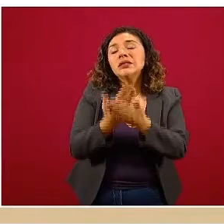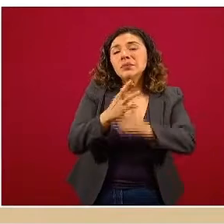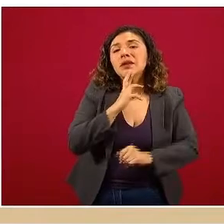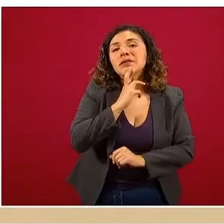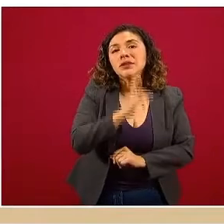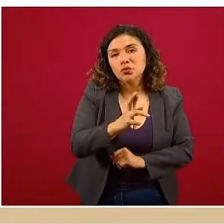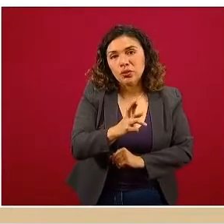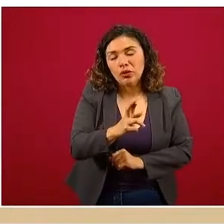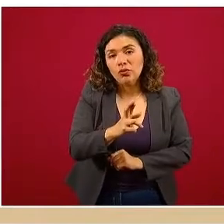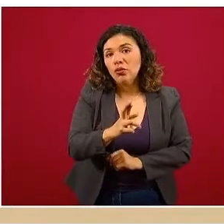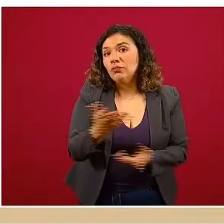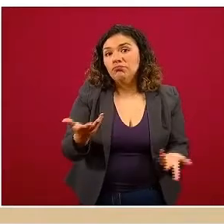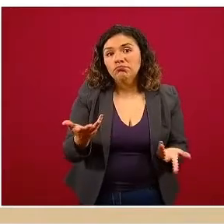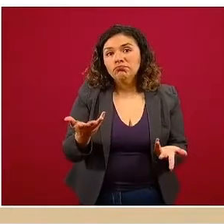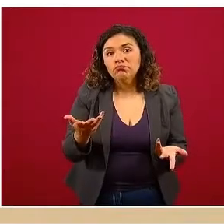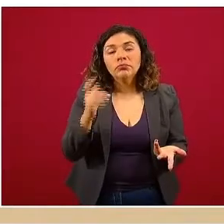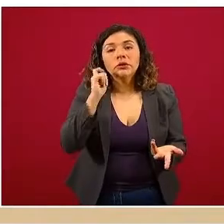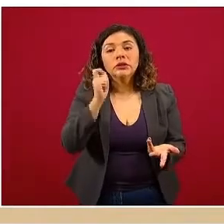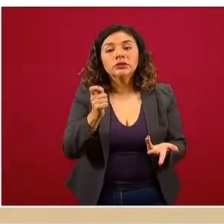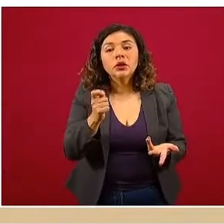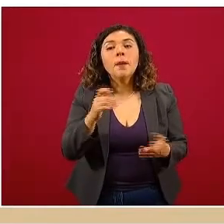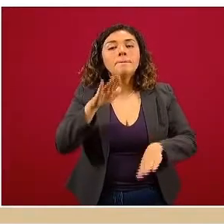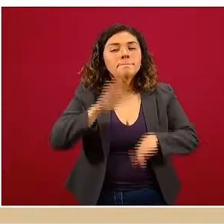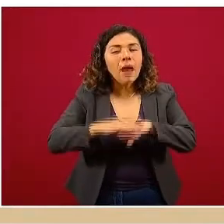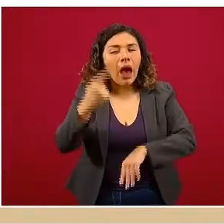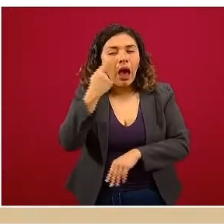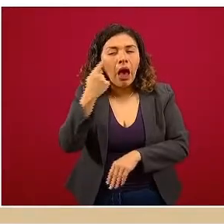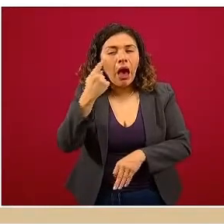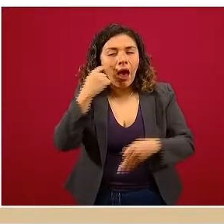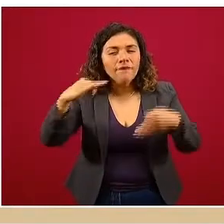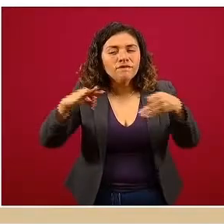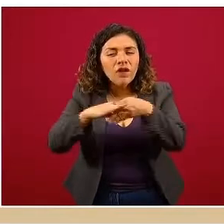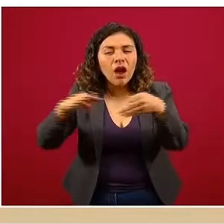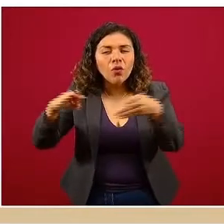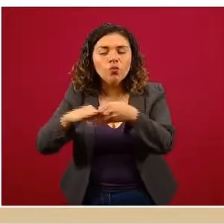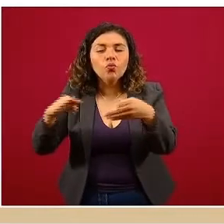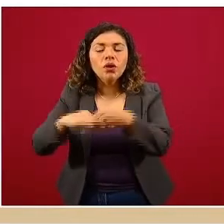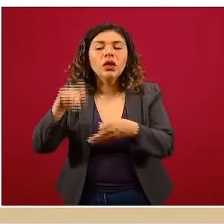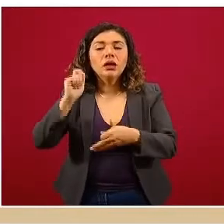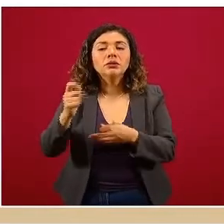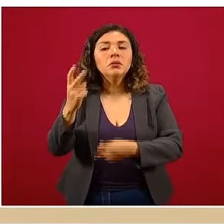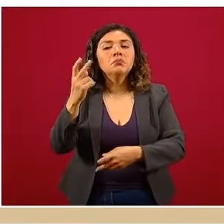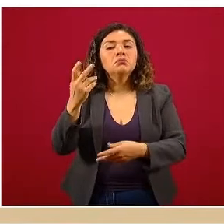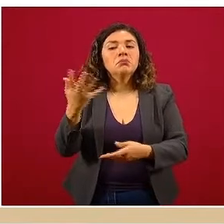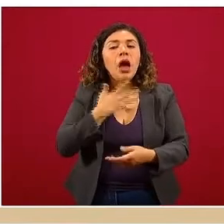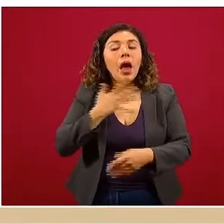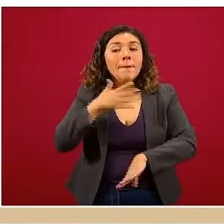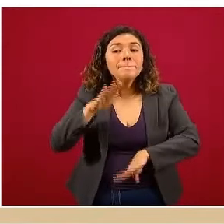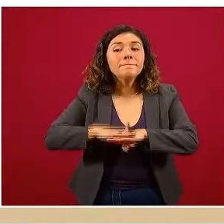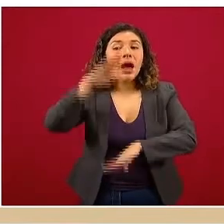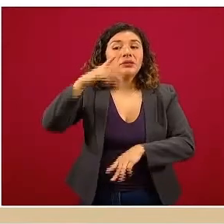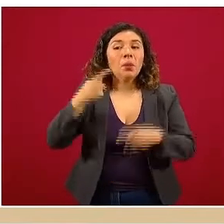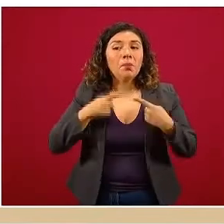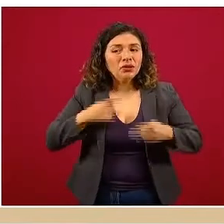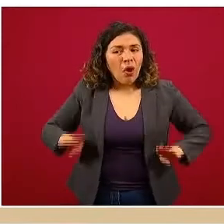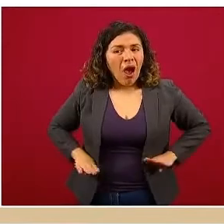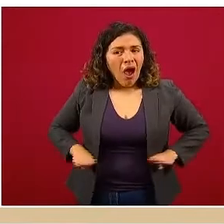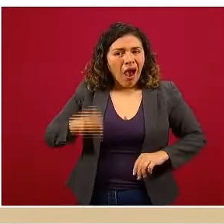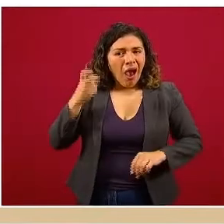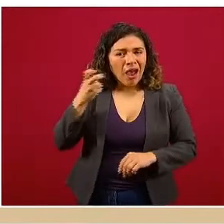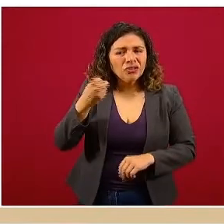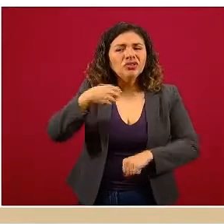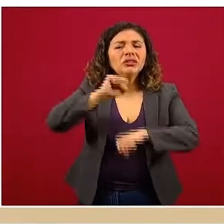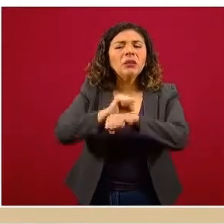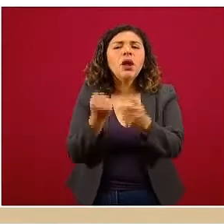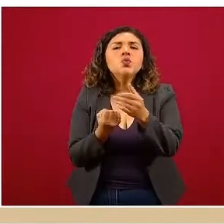del resultado. Noten que es más frecuente o más amplia la proporción de personas en esa condición en